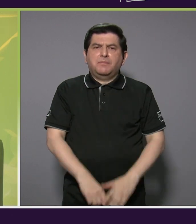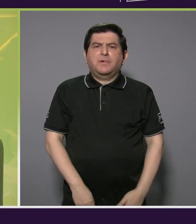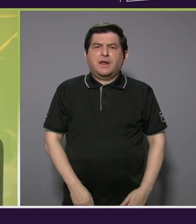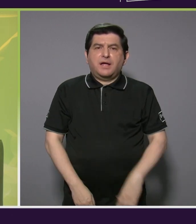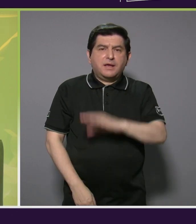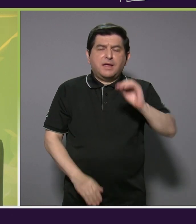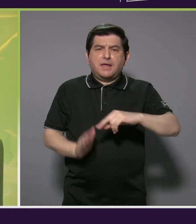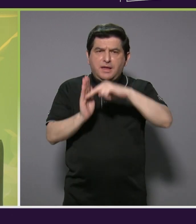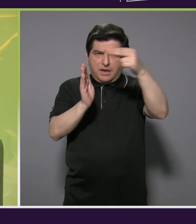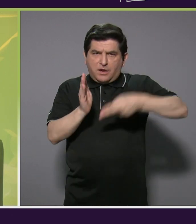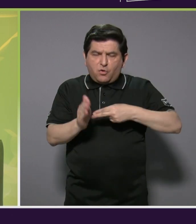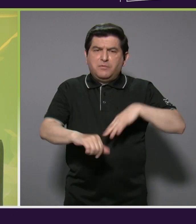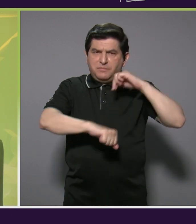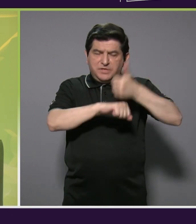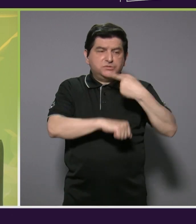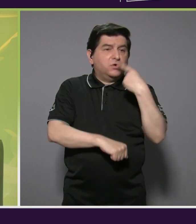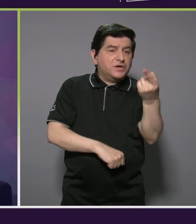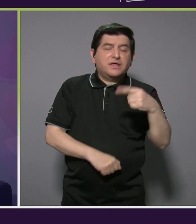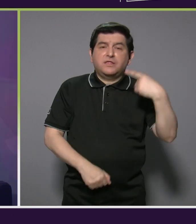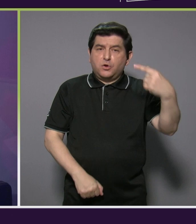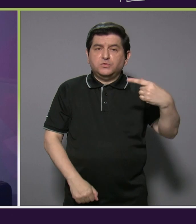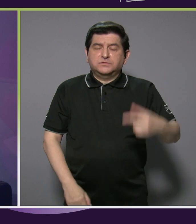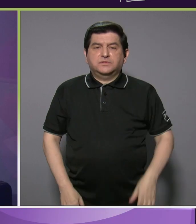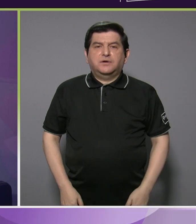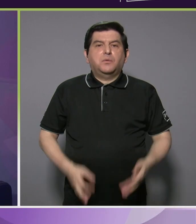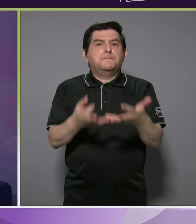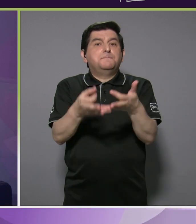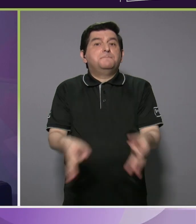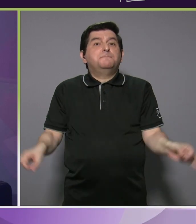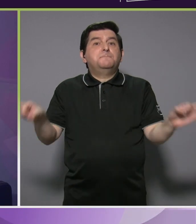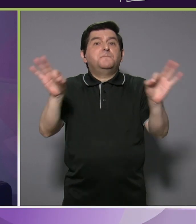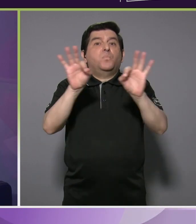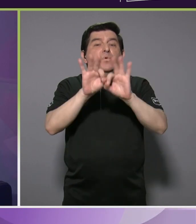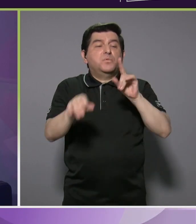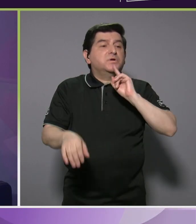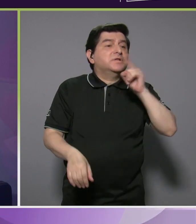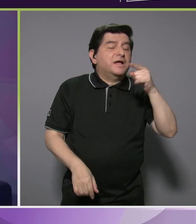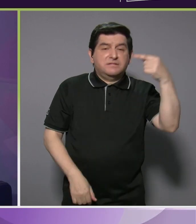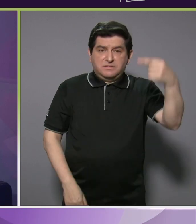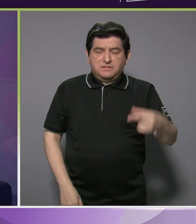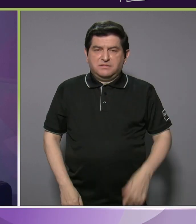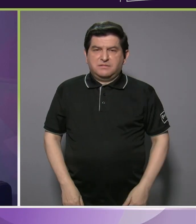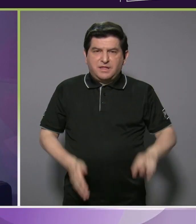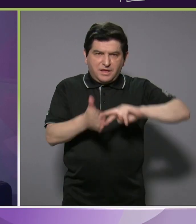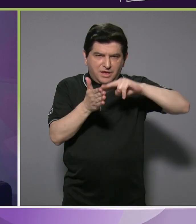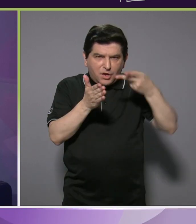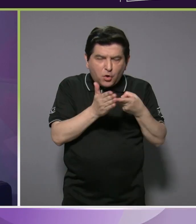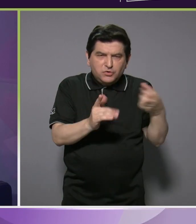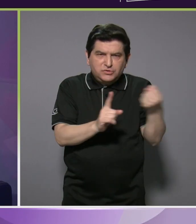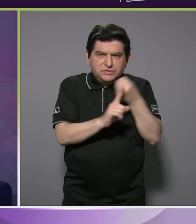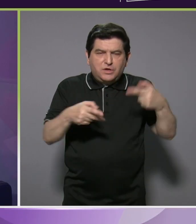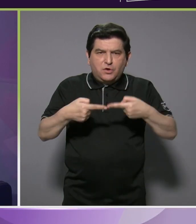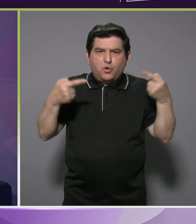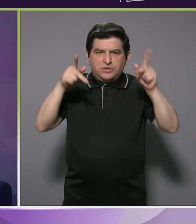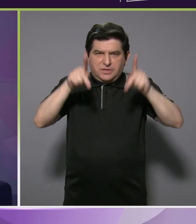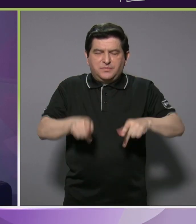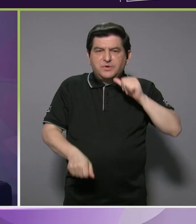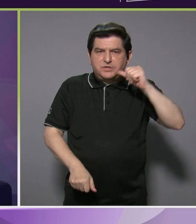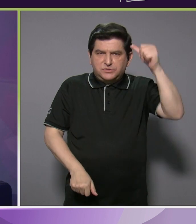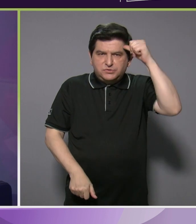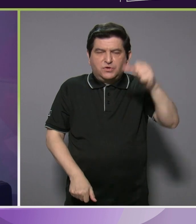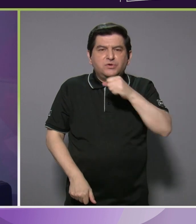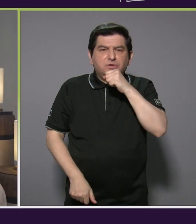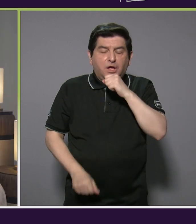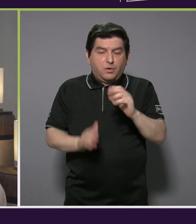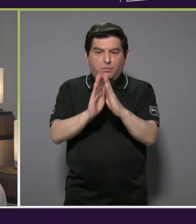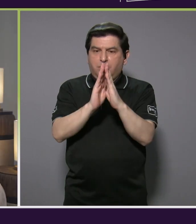convención que mencionaba Gustavo. Es que es importante, ¿verdad? Como decía Gustavo, el concepto de violencia contra persona adulta mayor es un concepto